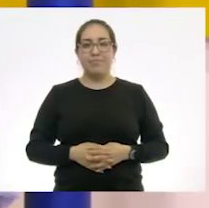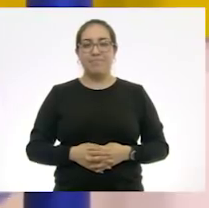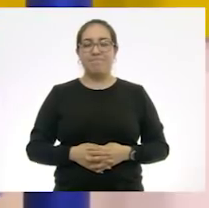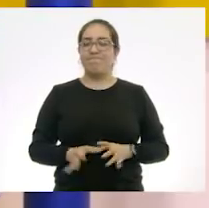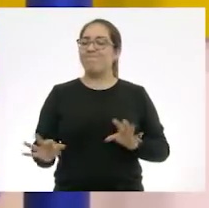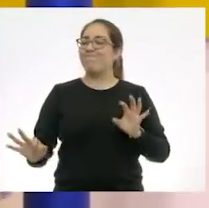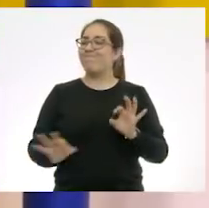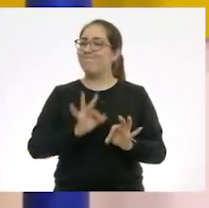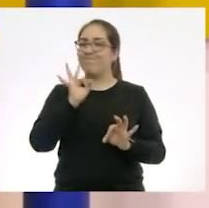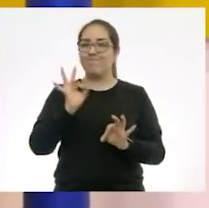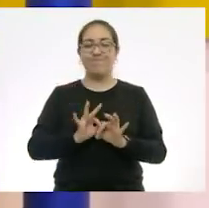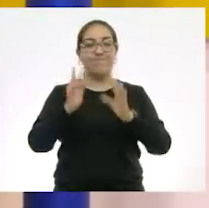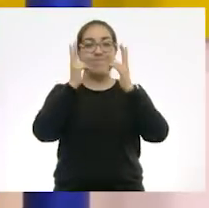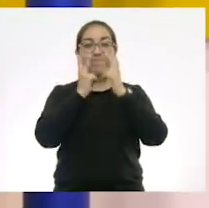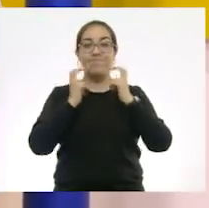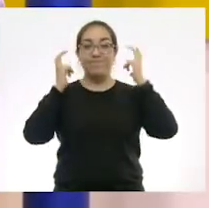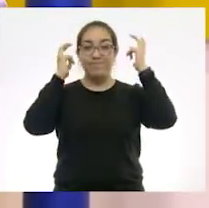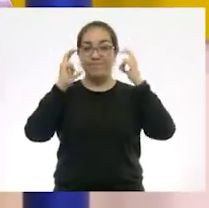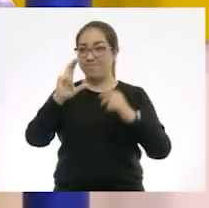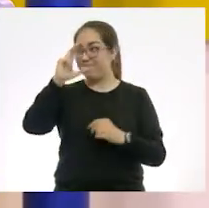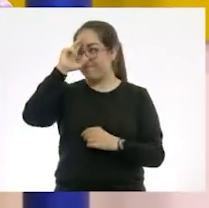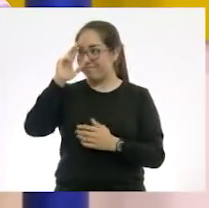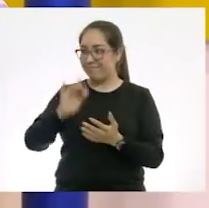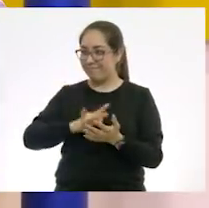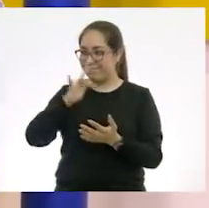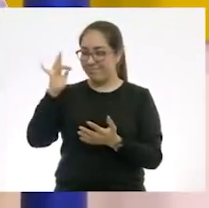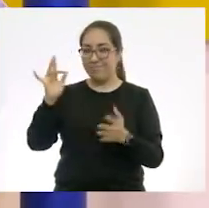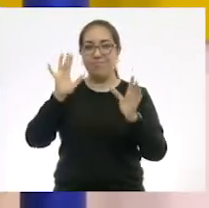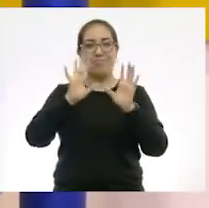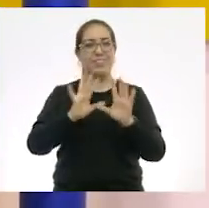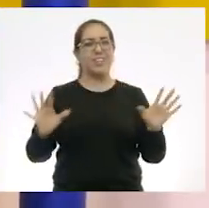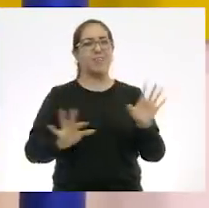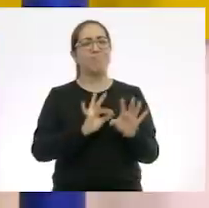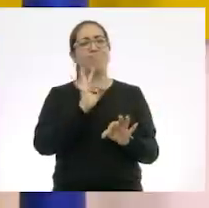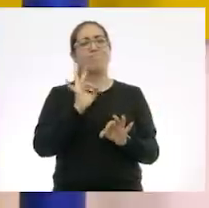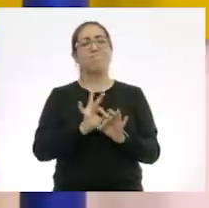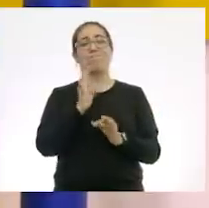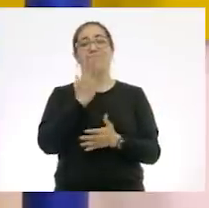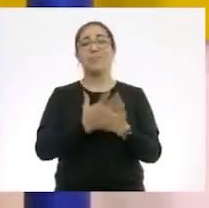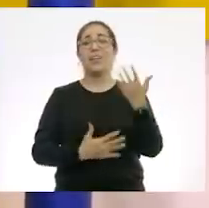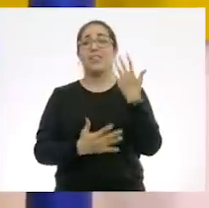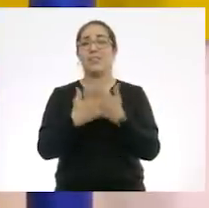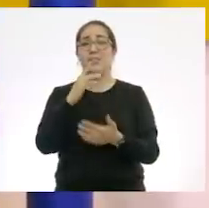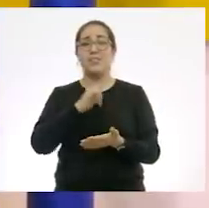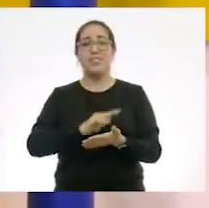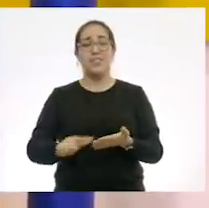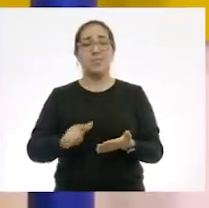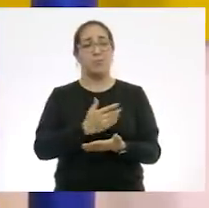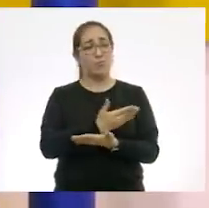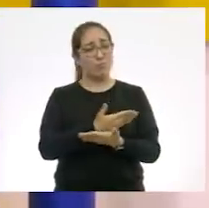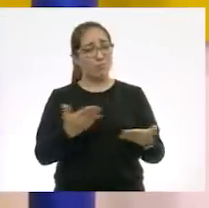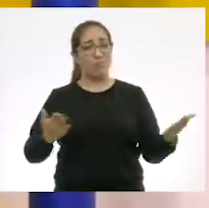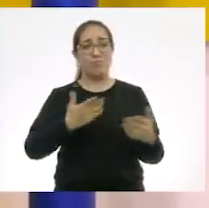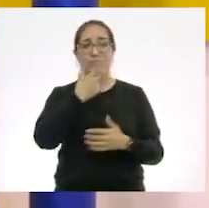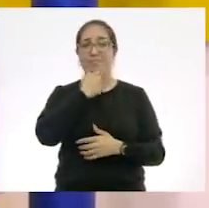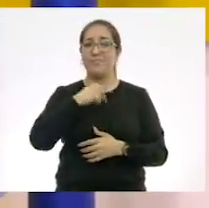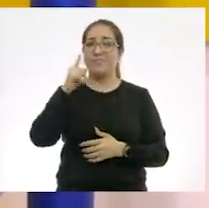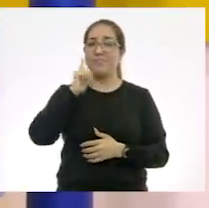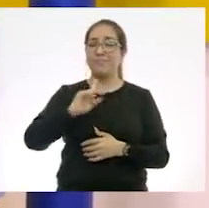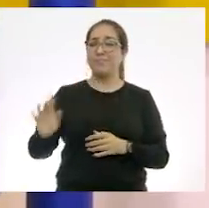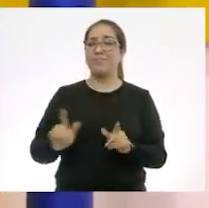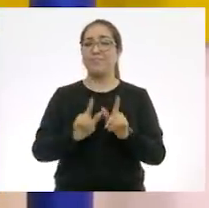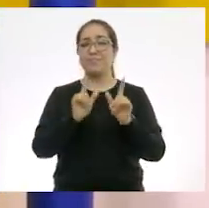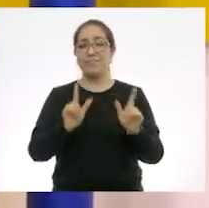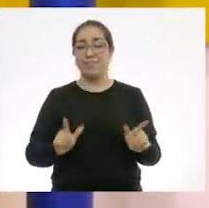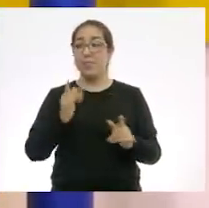Muy bien, Ajo Listo, pues muchas gracias. Ahora sí, ya tenemos las manos limpias y estamos dispuestas y dispuestos a comenzar. Vamos